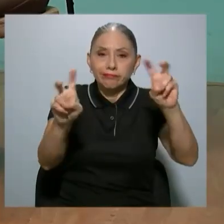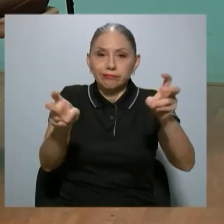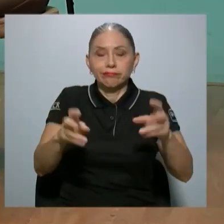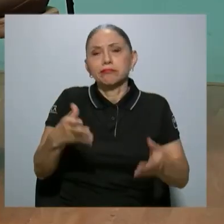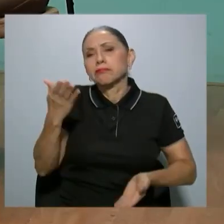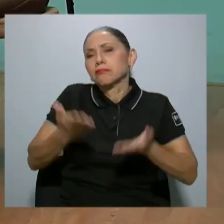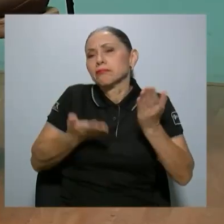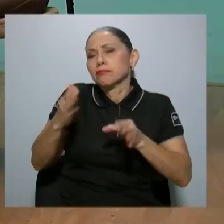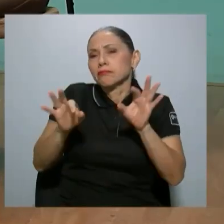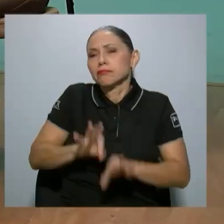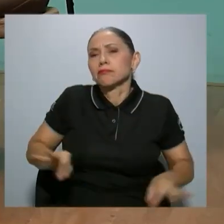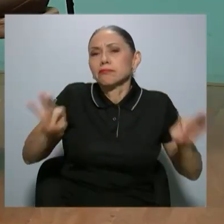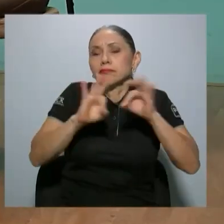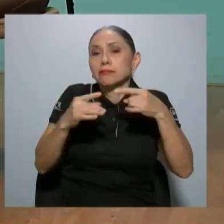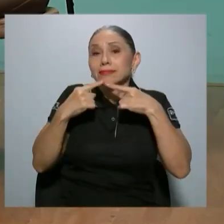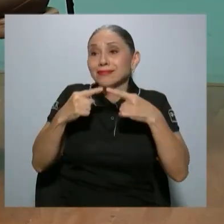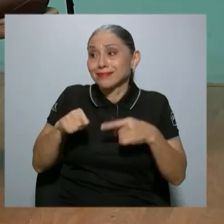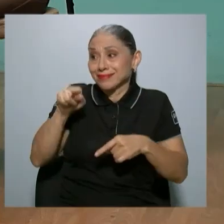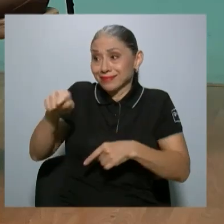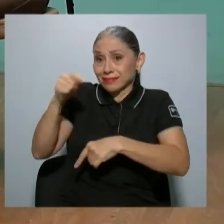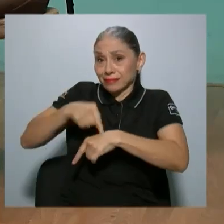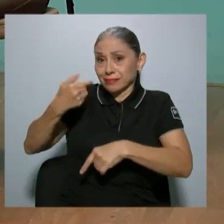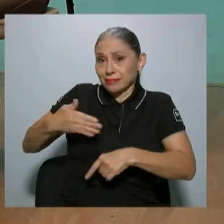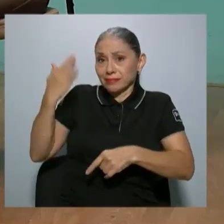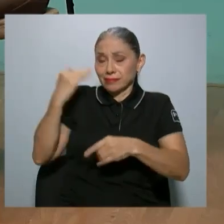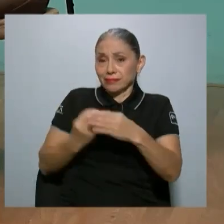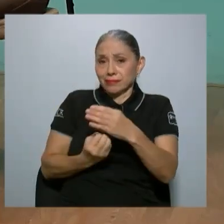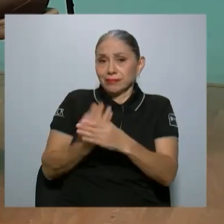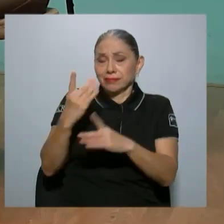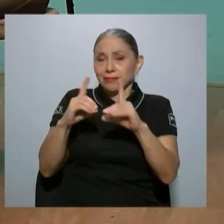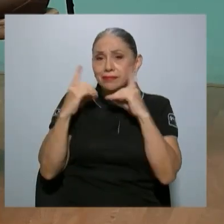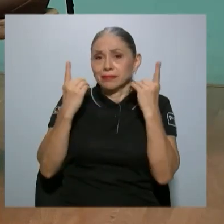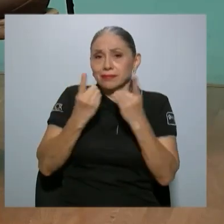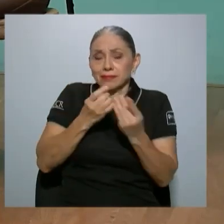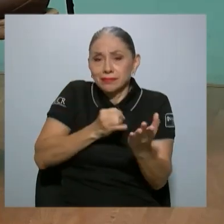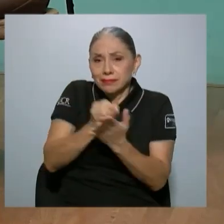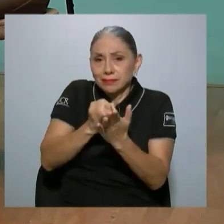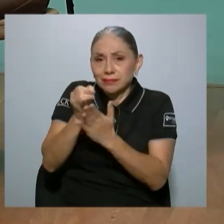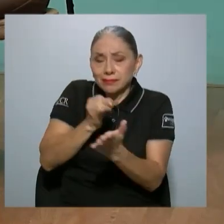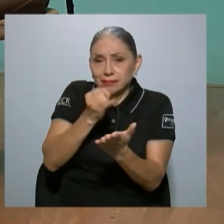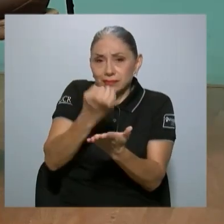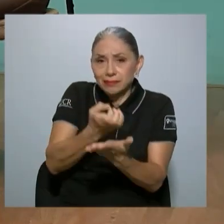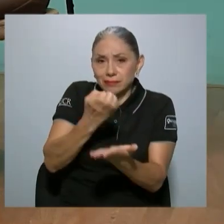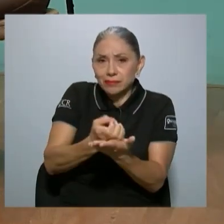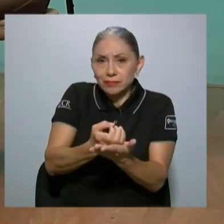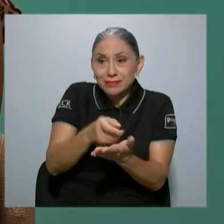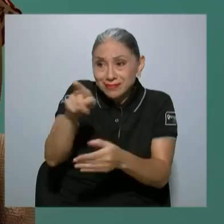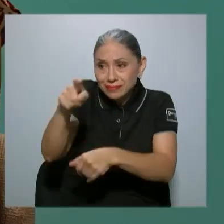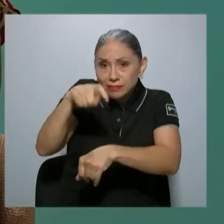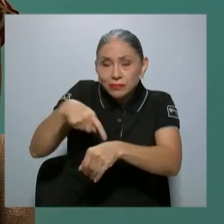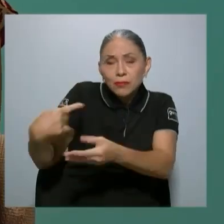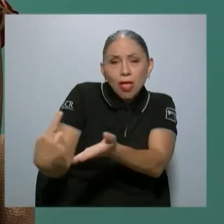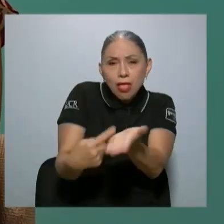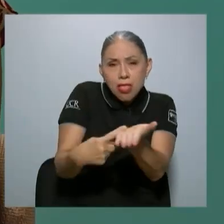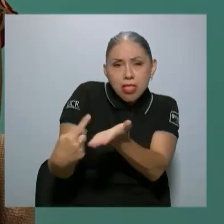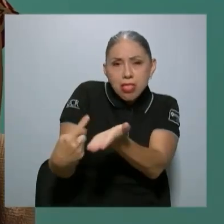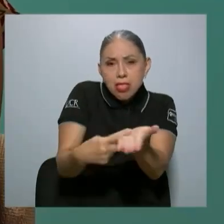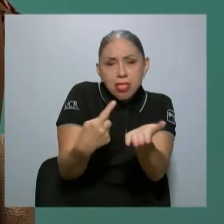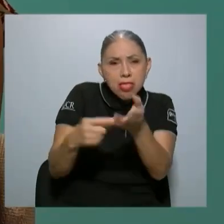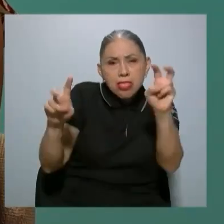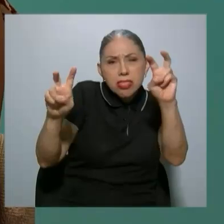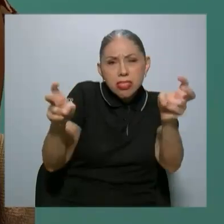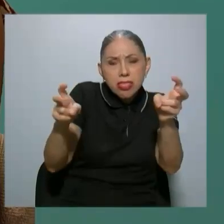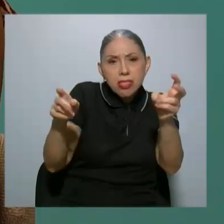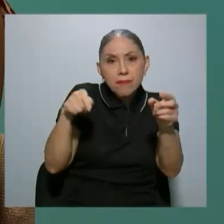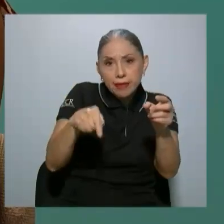vez es relevante decir que en este momento, cuando se estaba creando el Departamento de Investigaciones Económicas, había una discusión que a mí me parece que es importante sobre